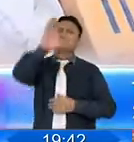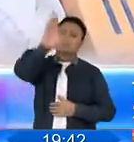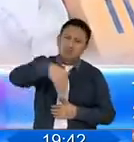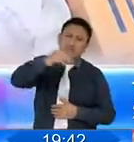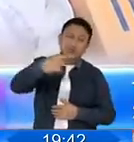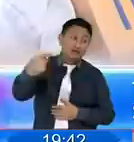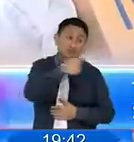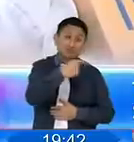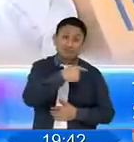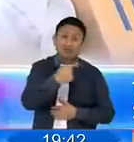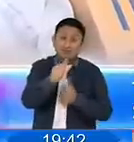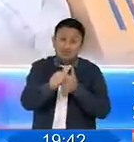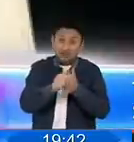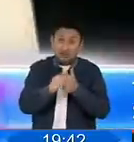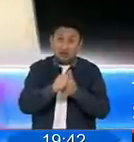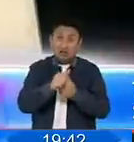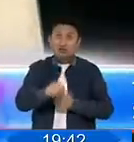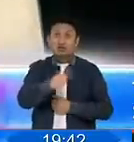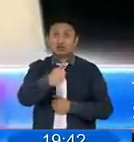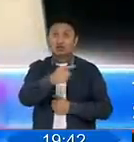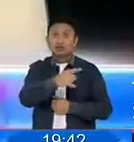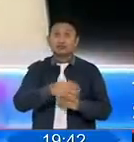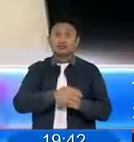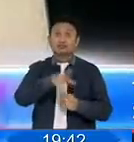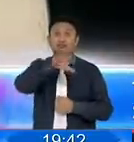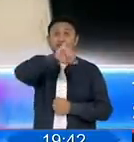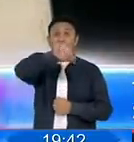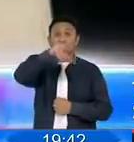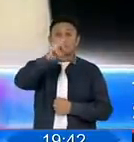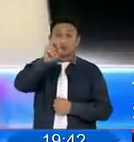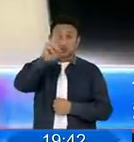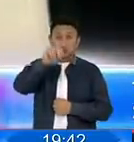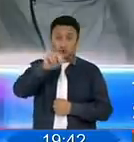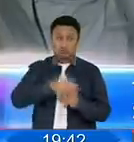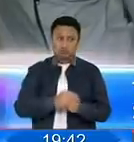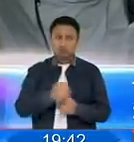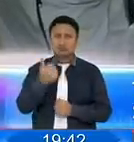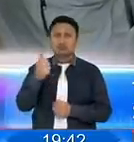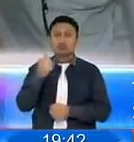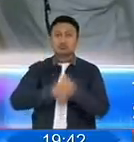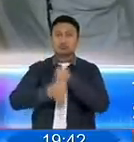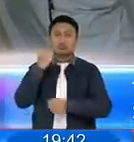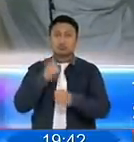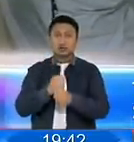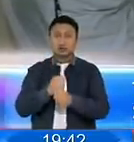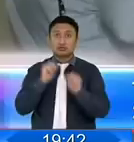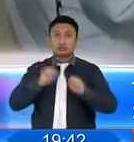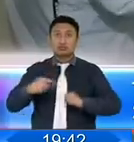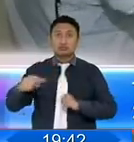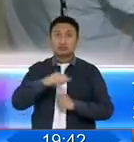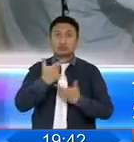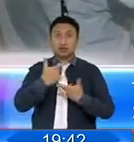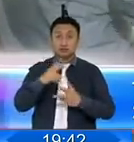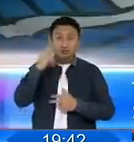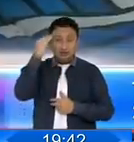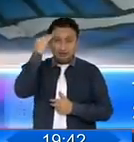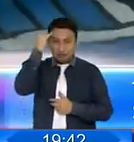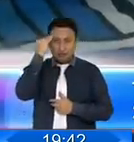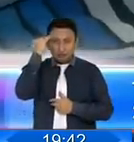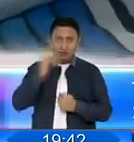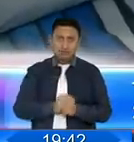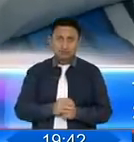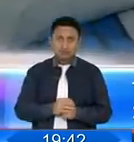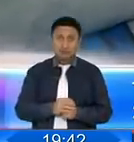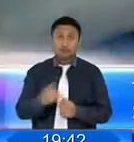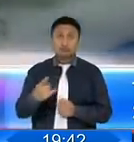unas cuantas cuadras a John de 10 años, un pequeño que también padece parálisis cerebral. Pese a su discapacidad,